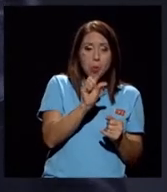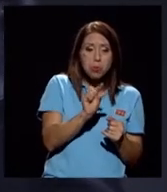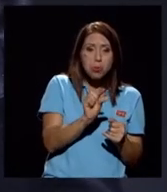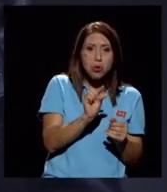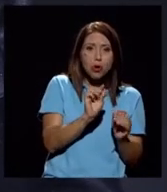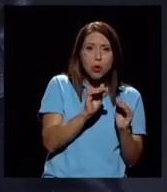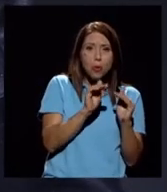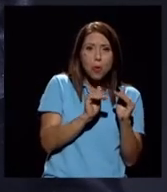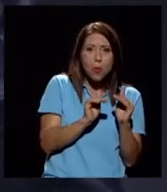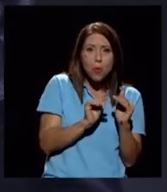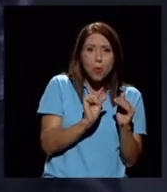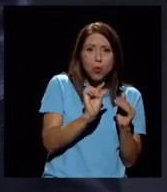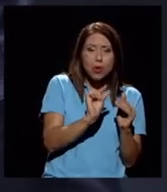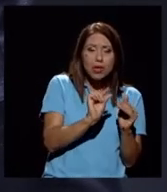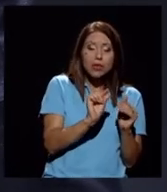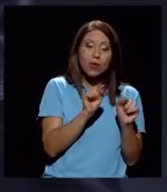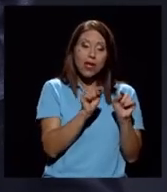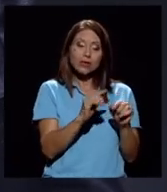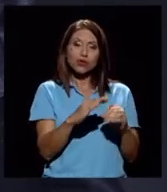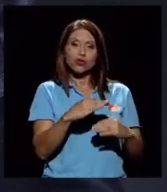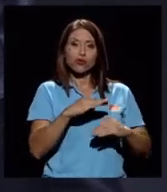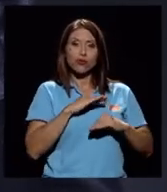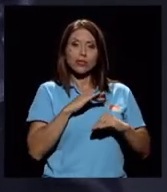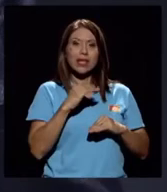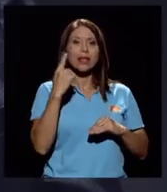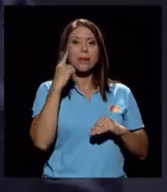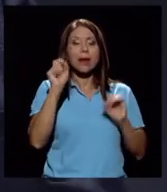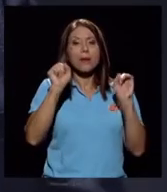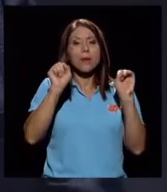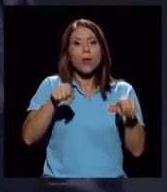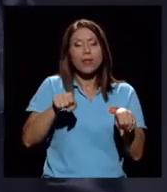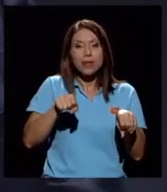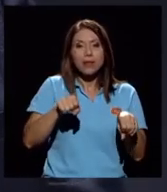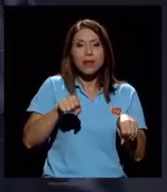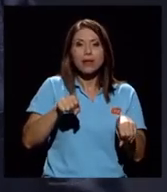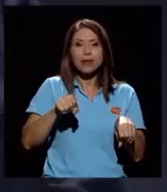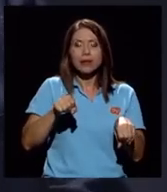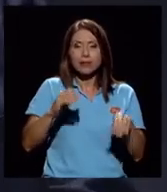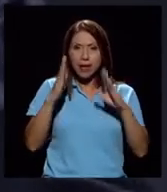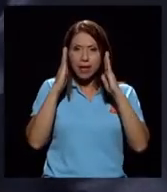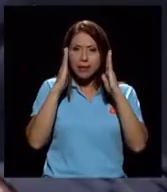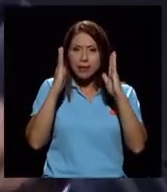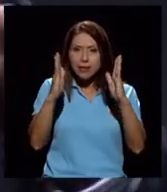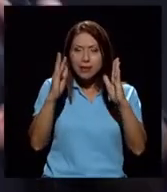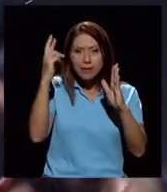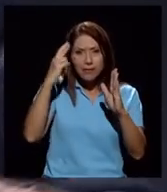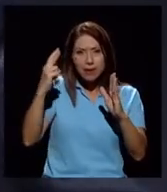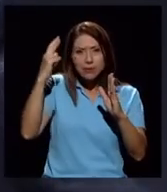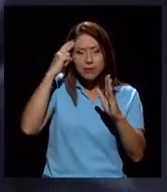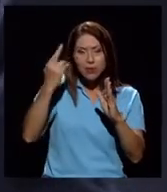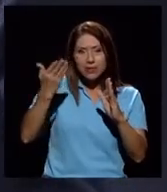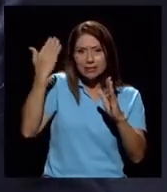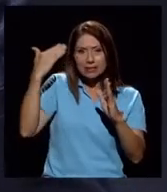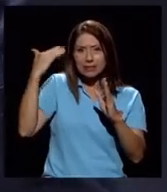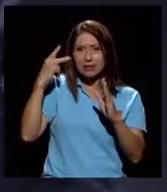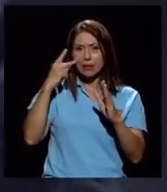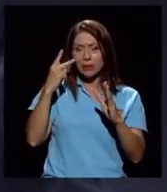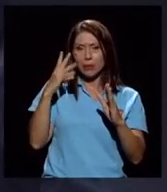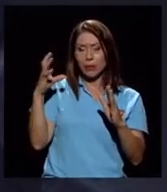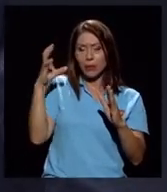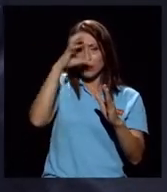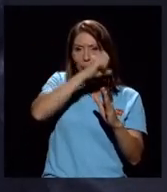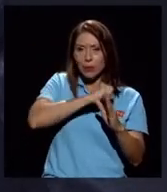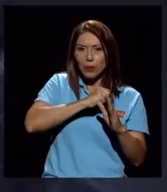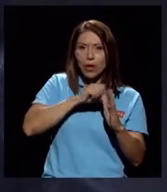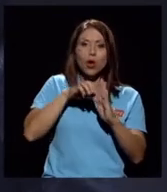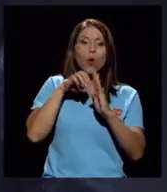varias causas que hemos aludido anteriormente y a la que otra gente se refiere como por